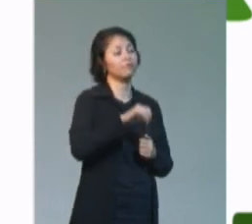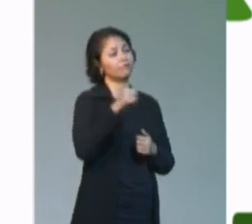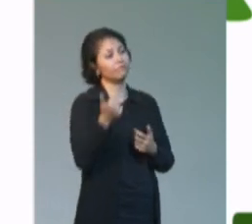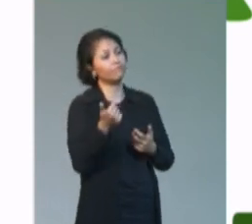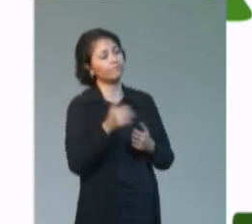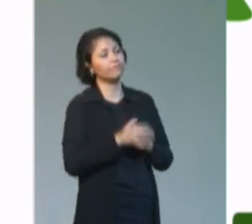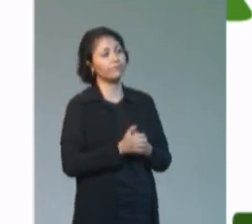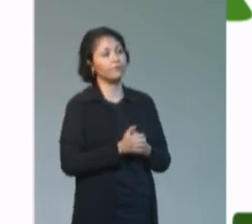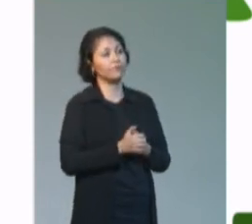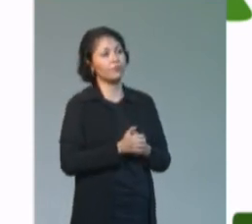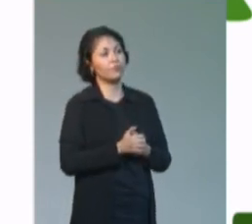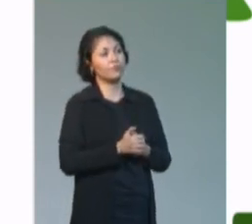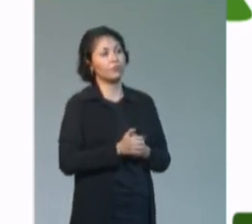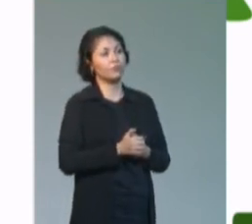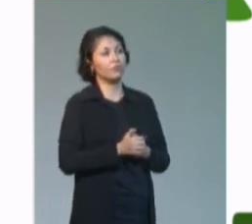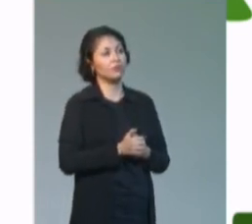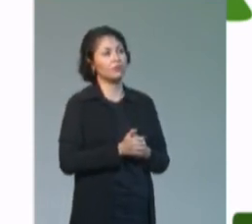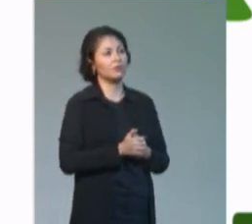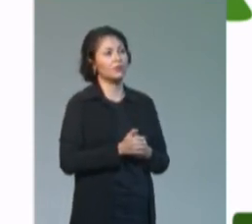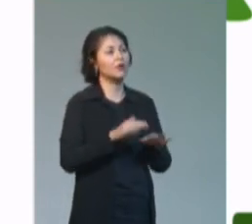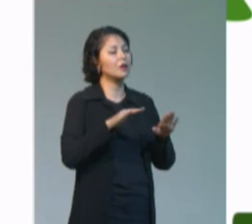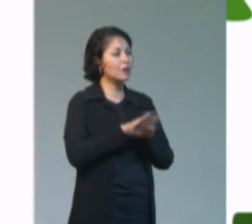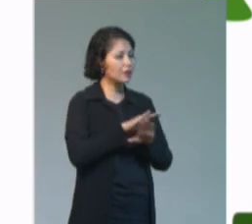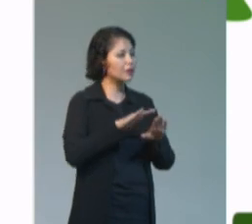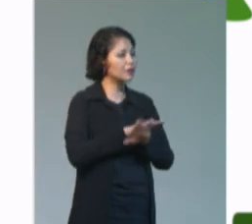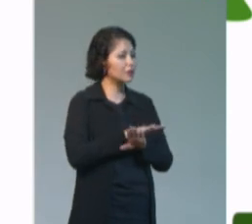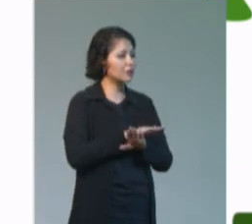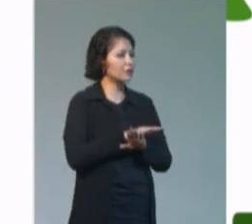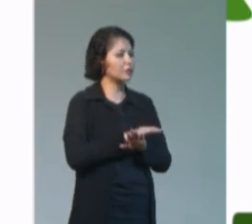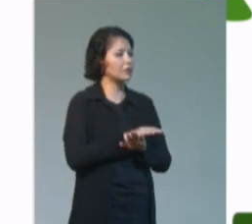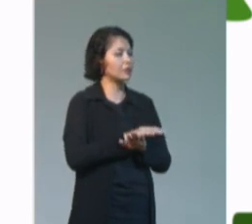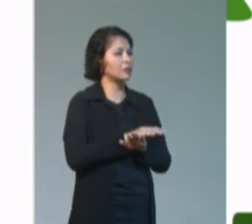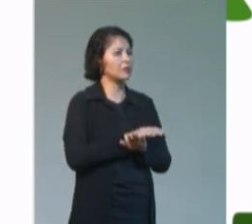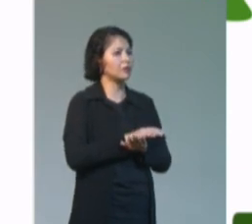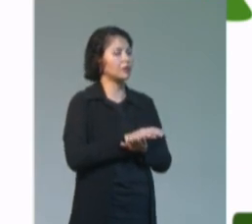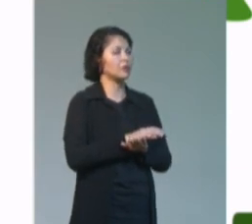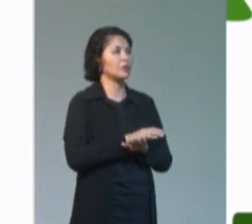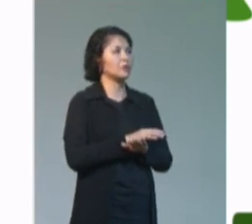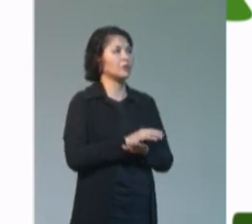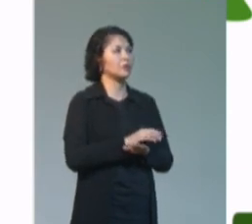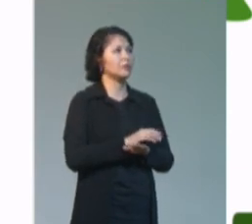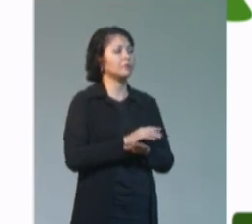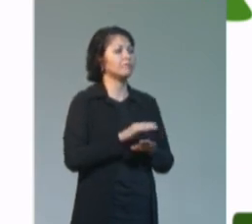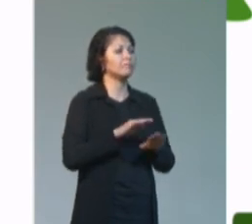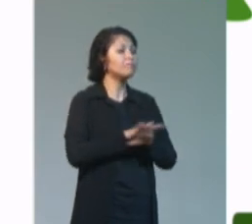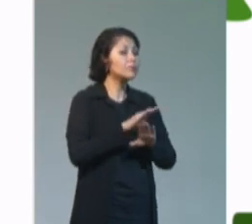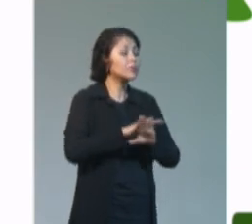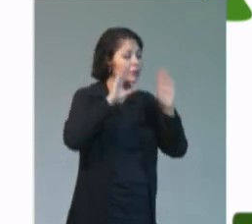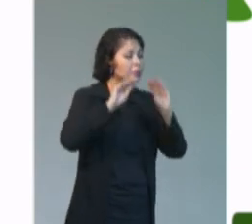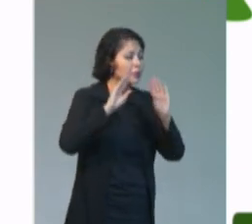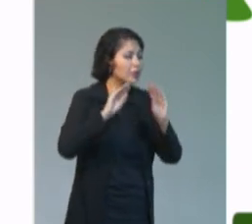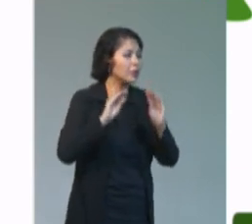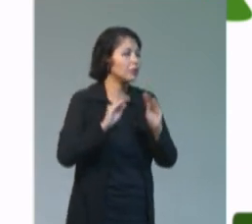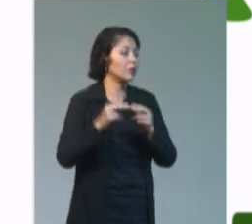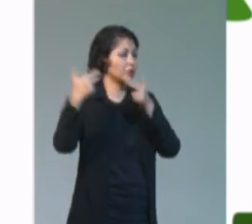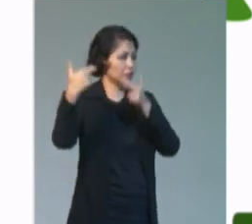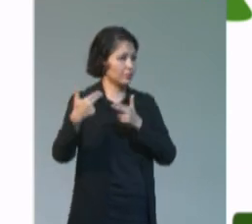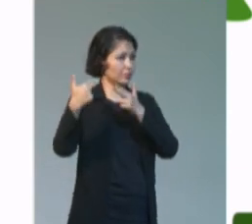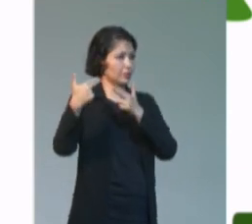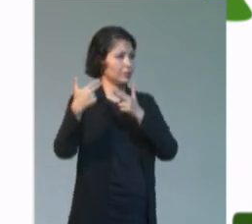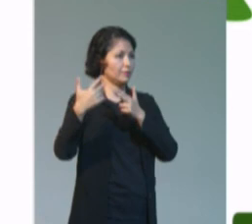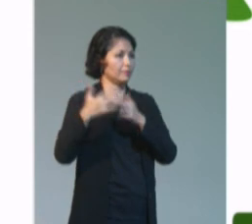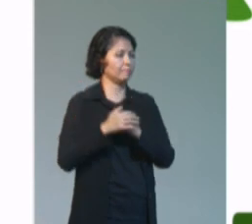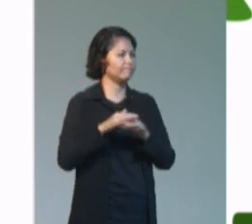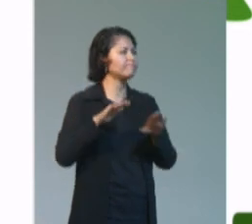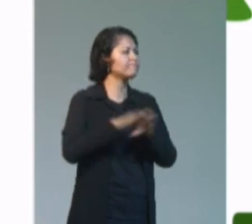otra parte lo que serían los cambios y por otro lo que sería toda la formación virtual y yo creo que se